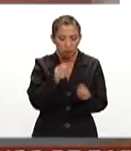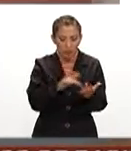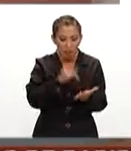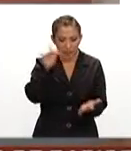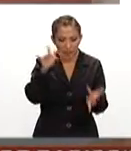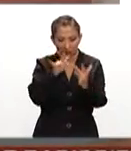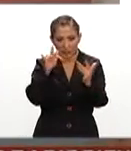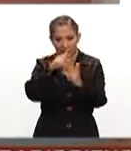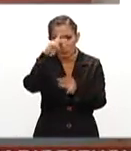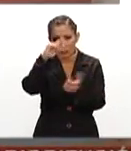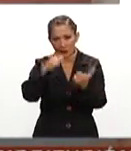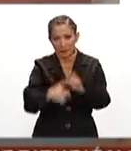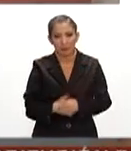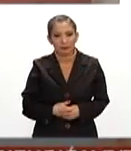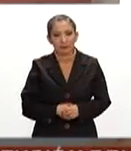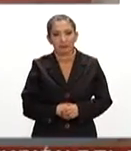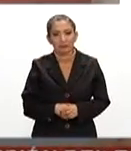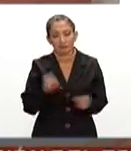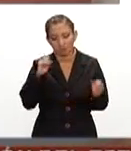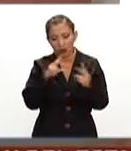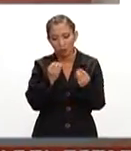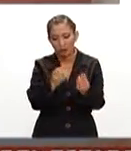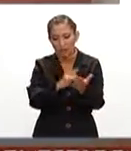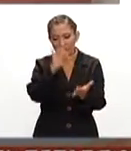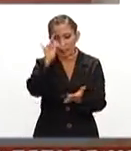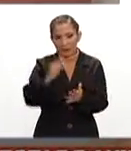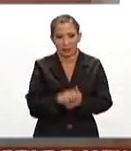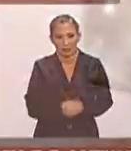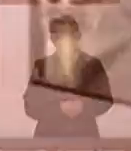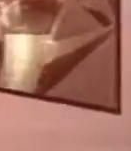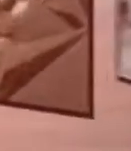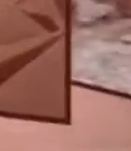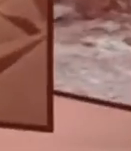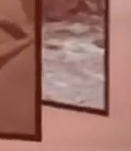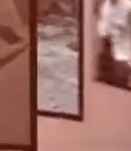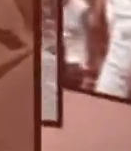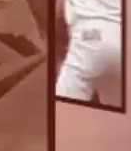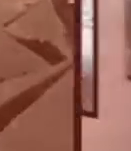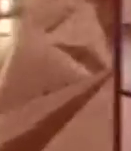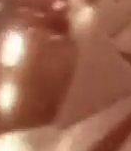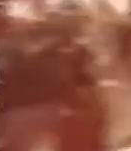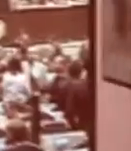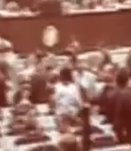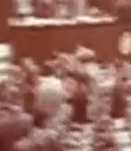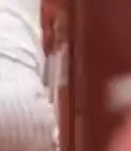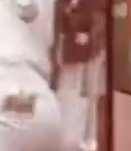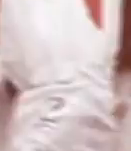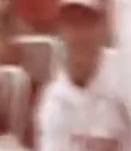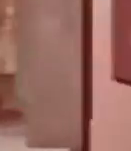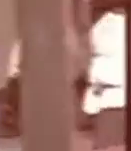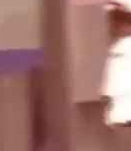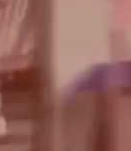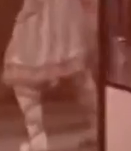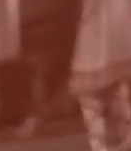gracias por estar con nosotros en México al día. A ustedes, muchísimas gracias. Hasta pronto.